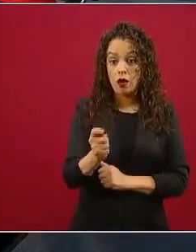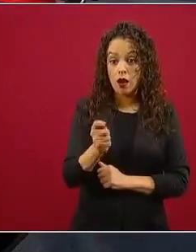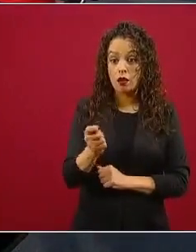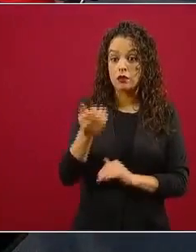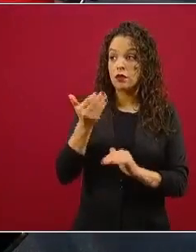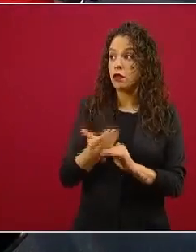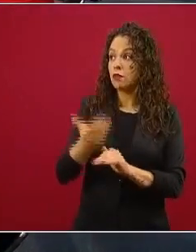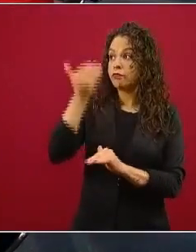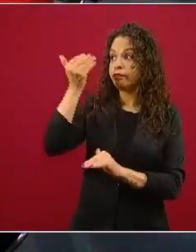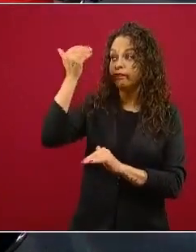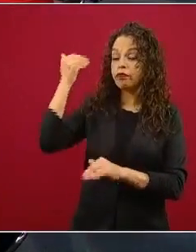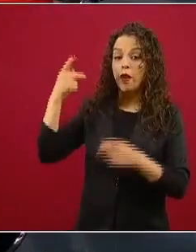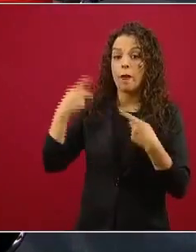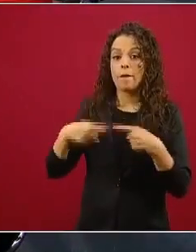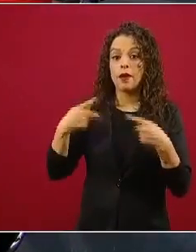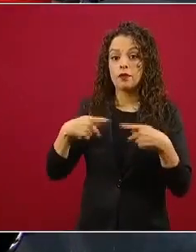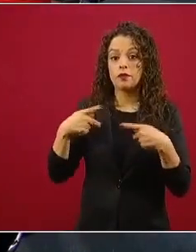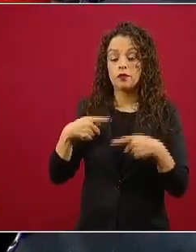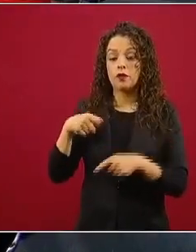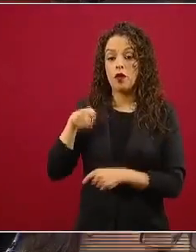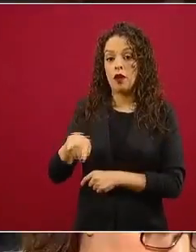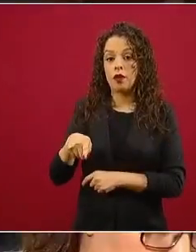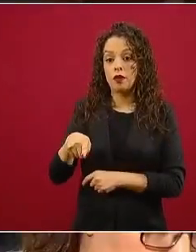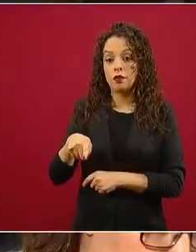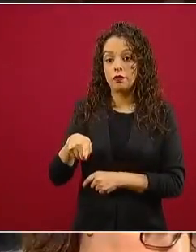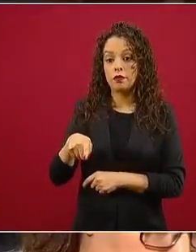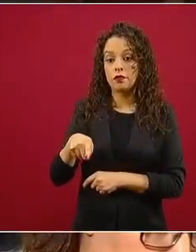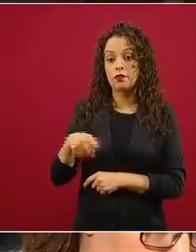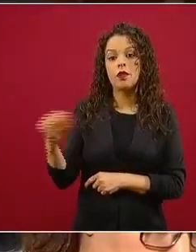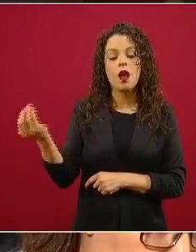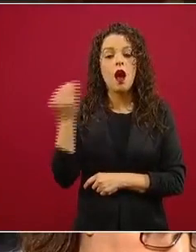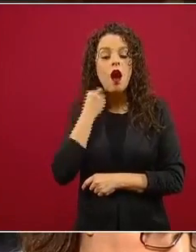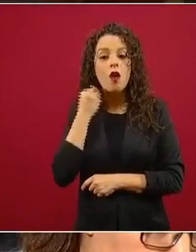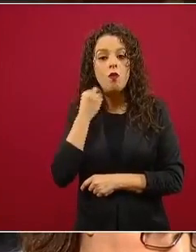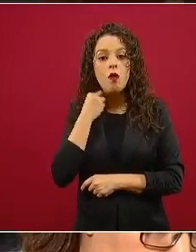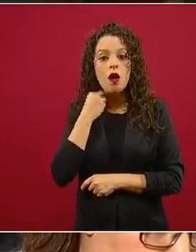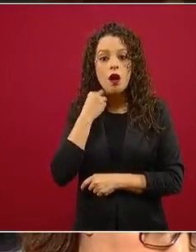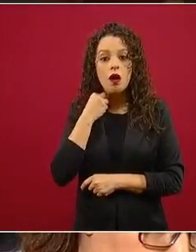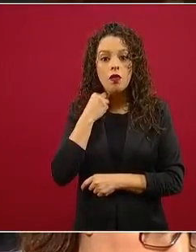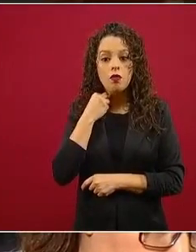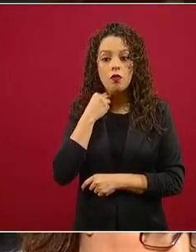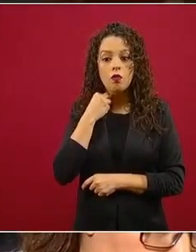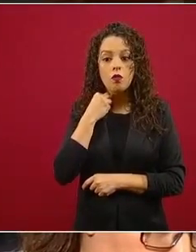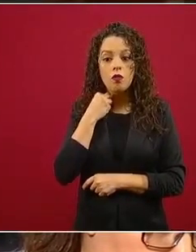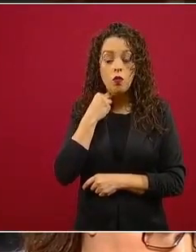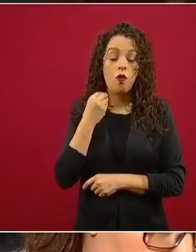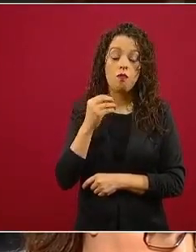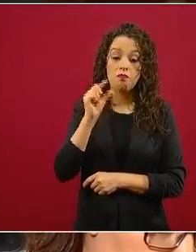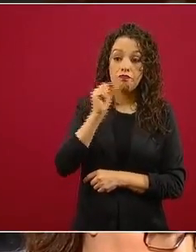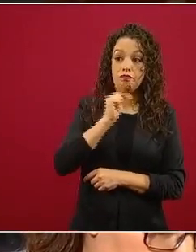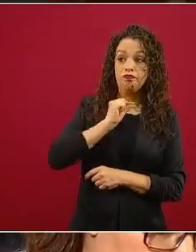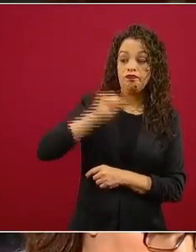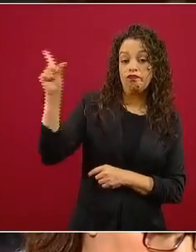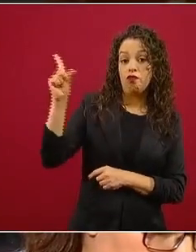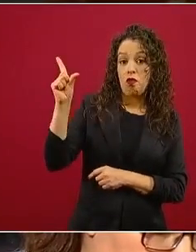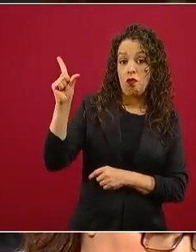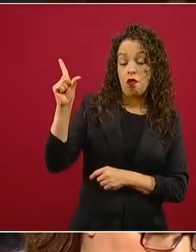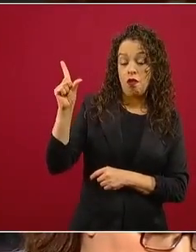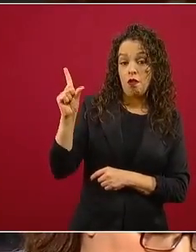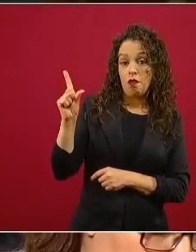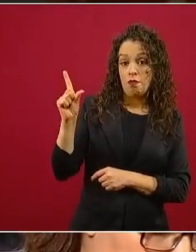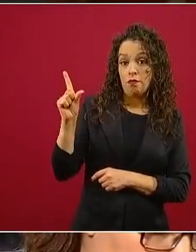sus persecutores, que son abogados muy afamados, pero que siguen